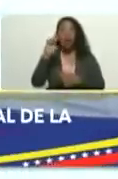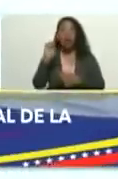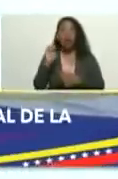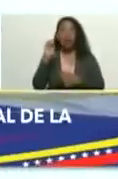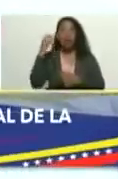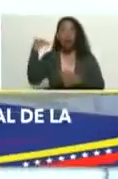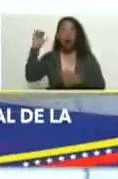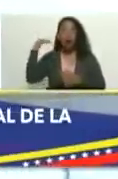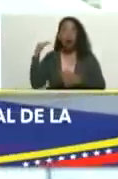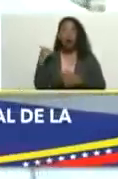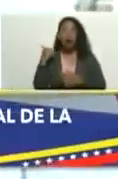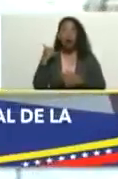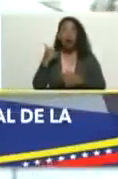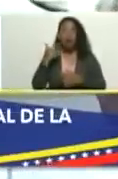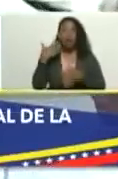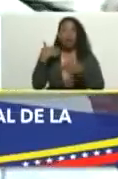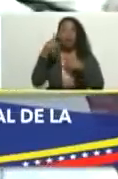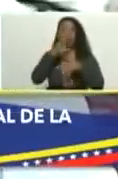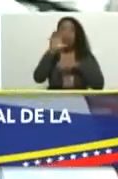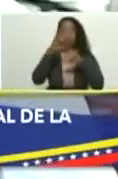y dejaron de importar el monómero.